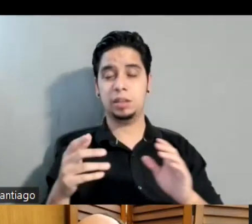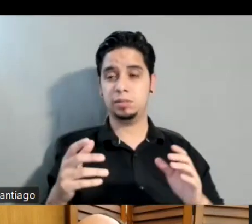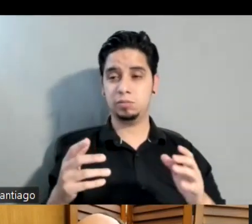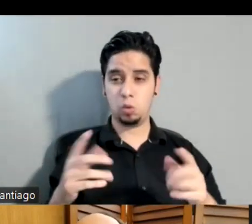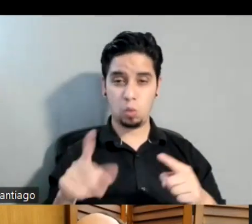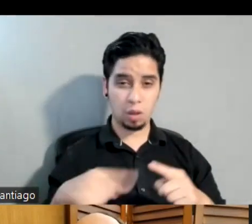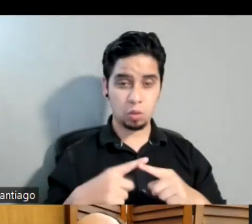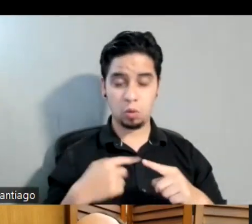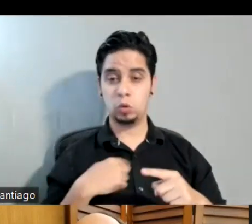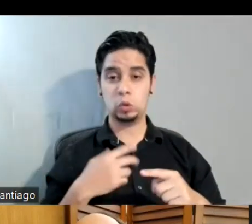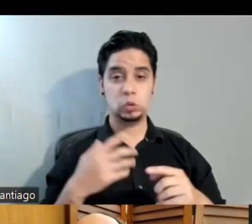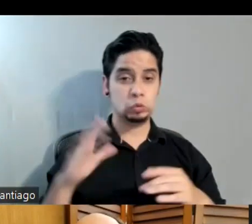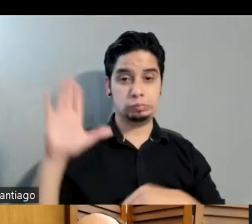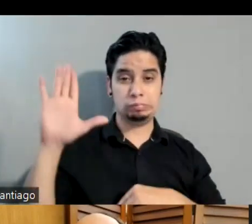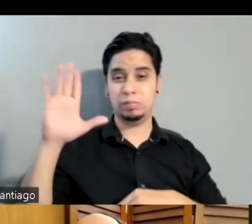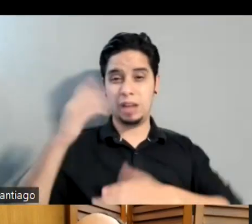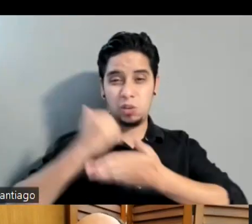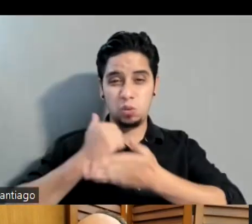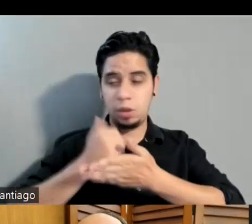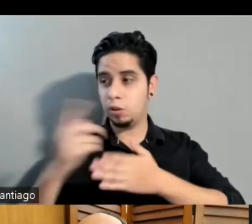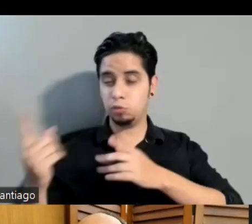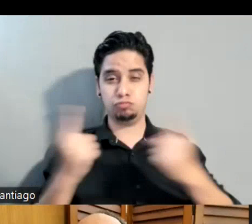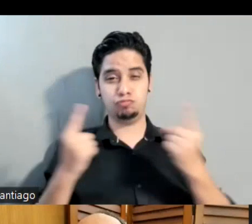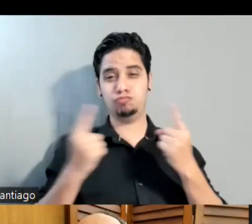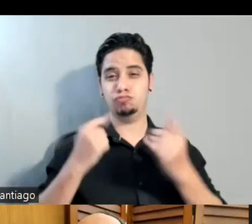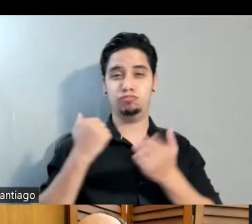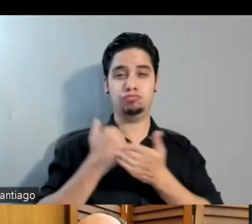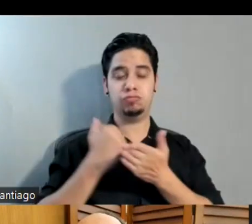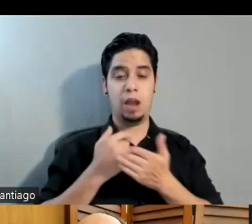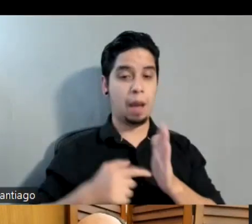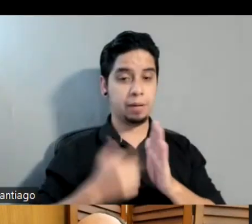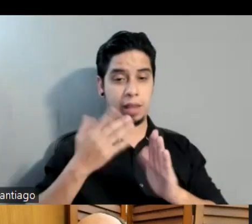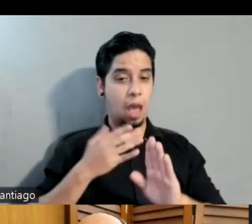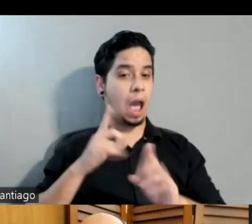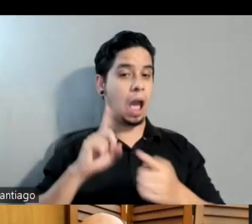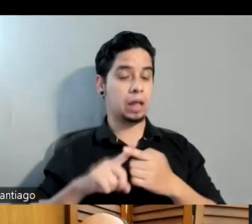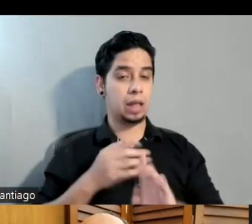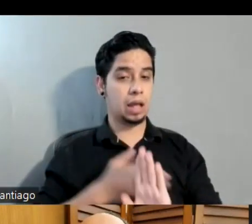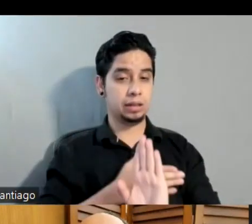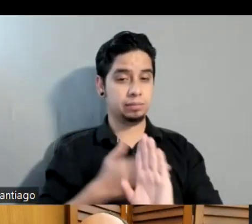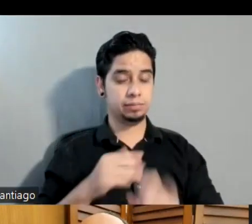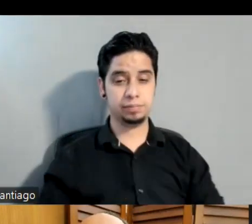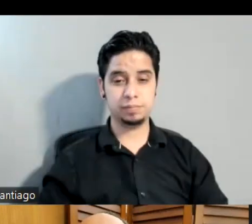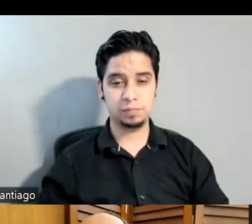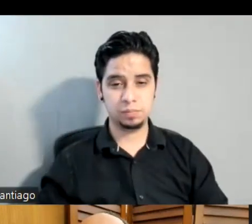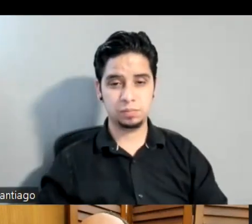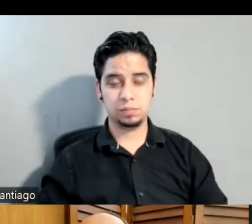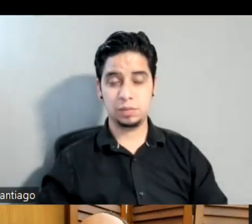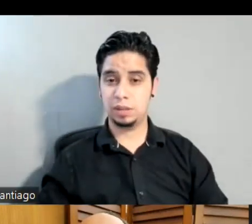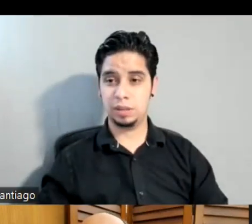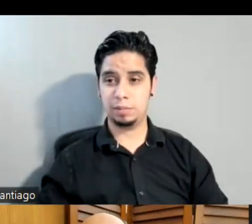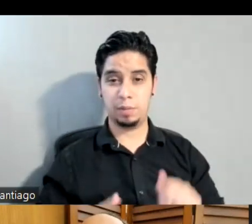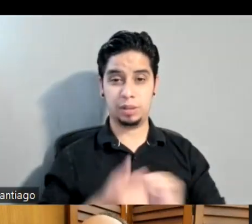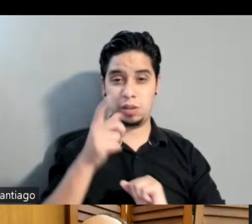uno aprieta el grito, llegan. Y llegan antes del grito. Estaba más preparado que yo.